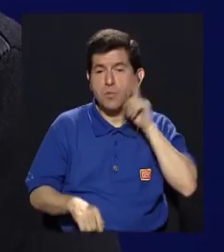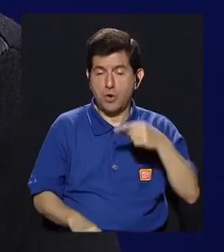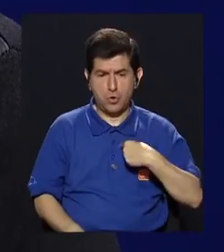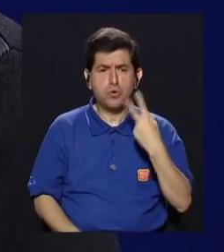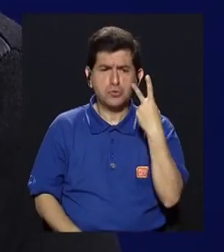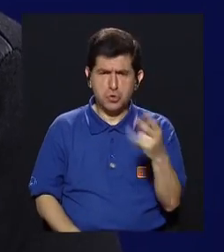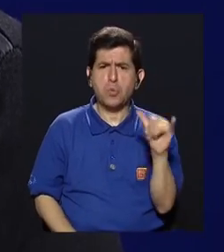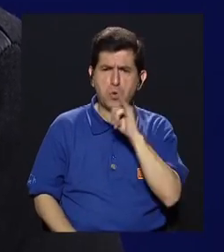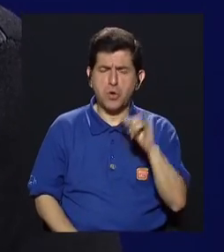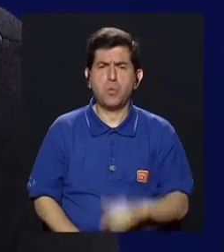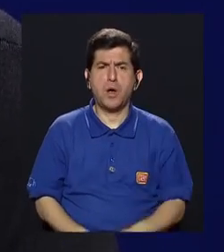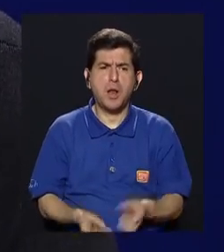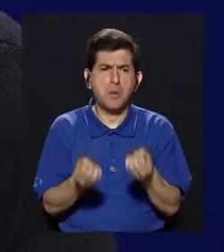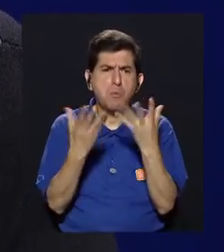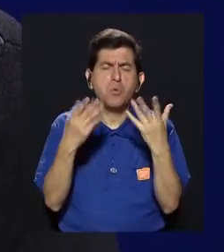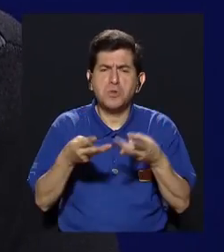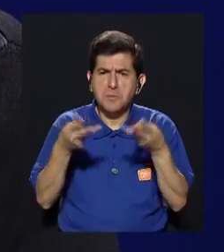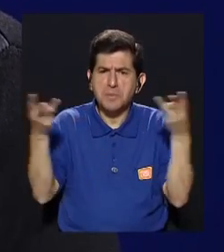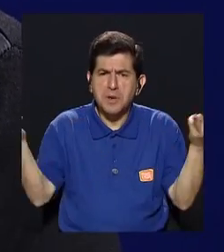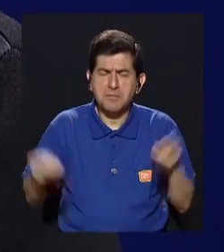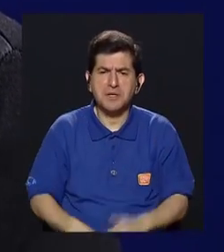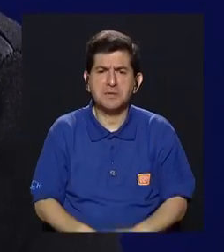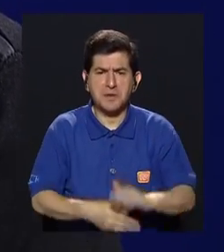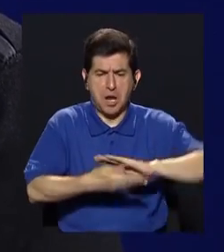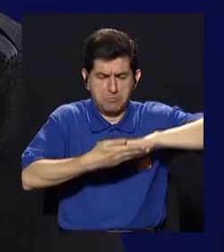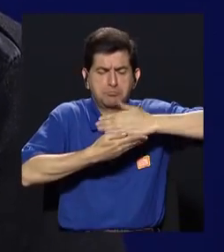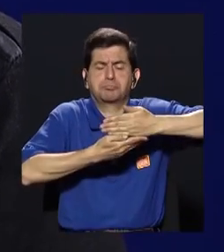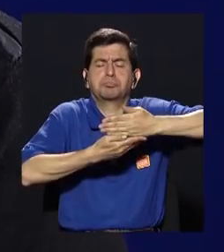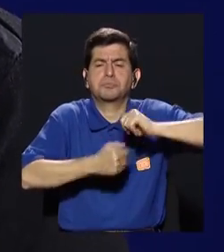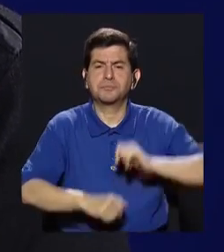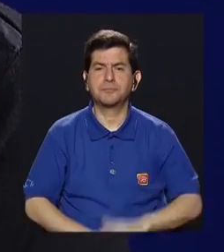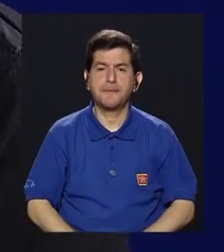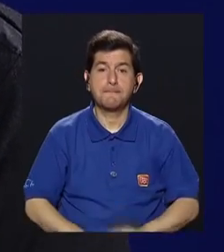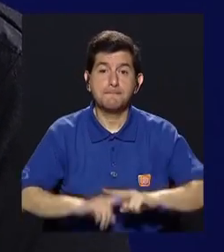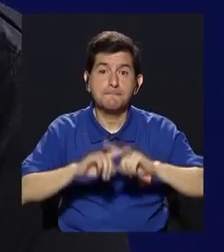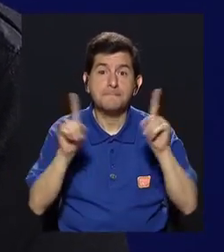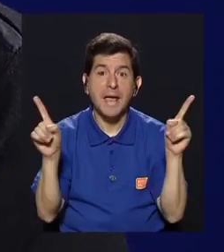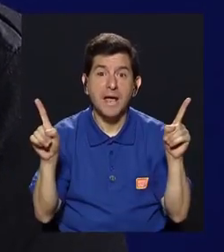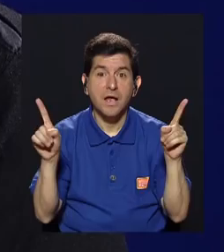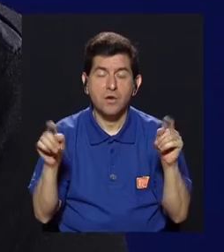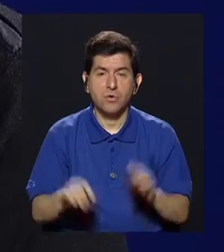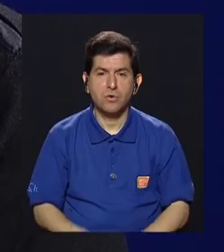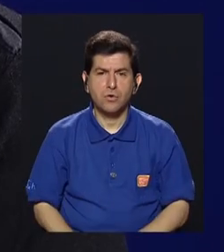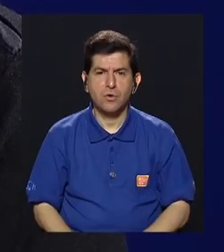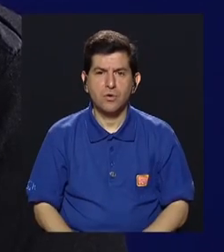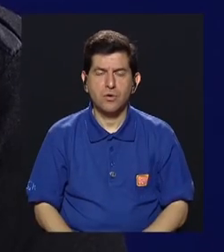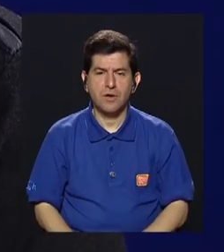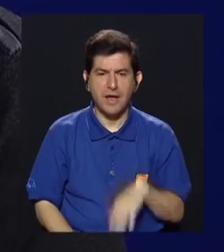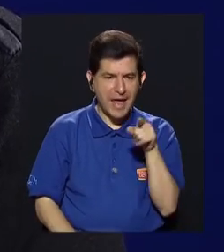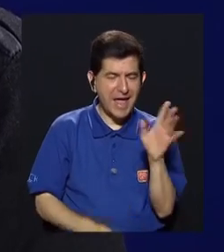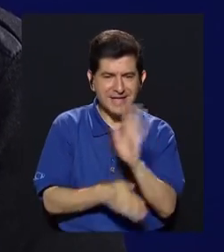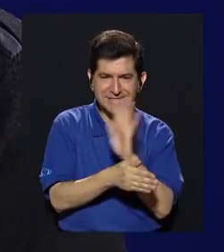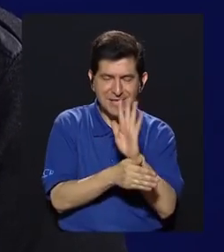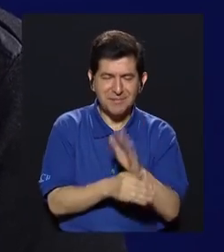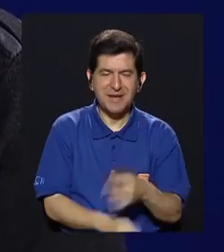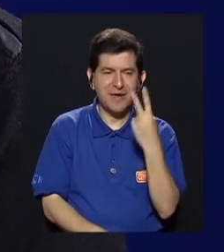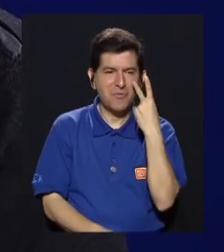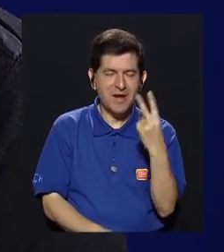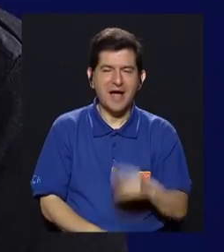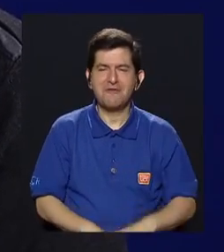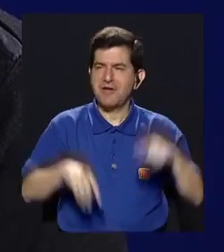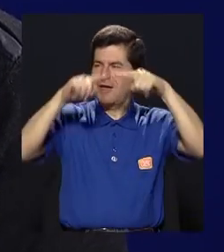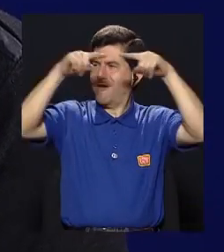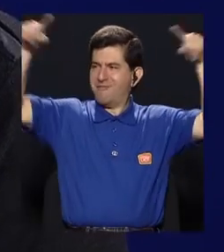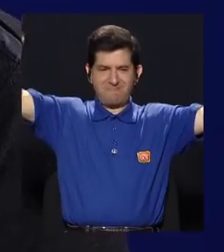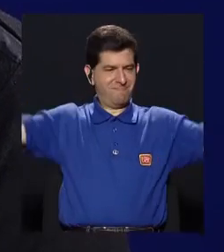puedo mentir yo también veo la gran mayoría lo que yo veo en computadoras pero pero siento sobre todo que esto es una película para